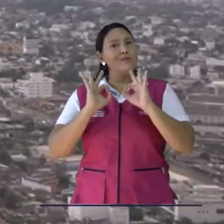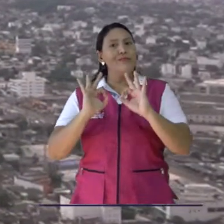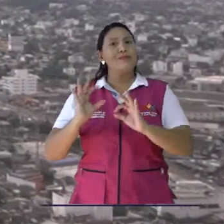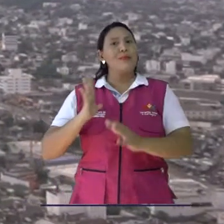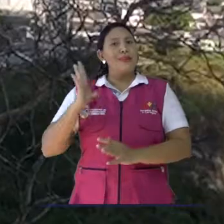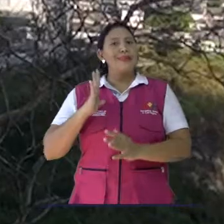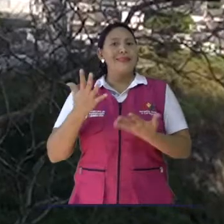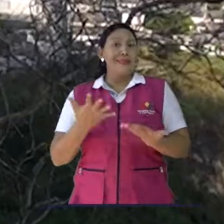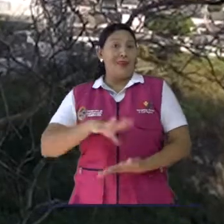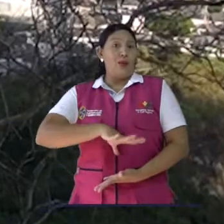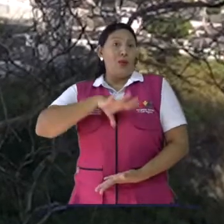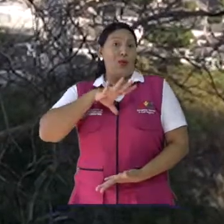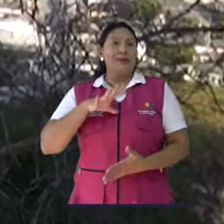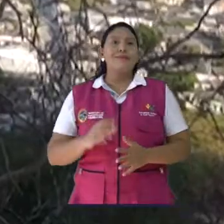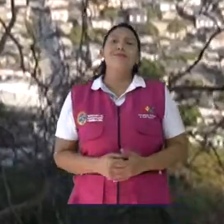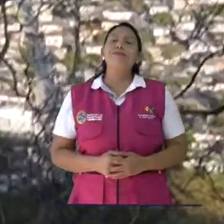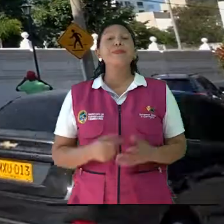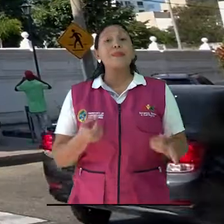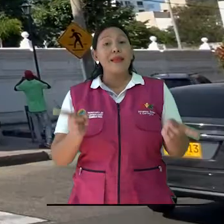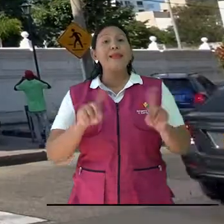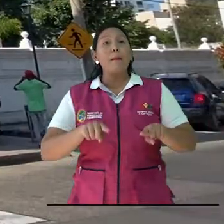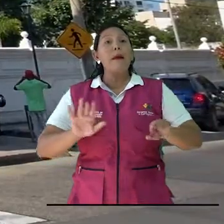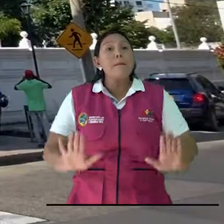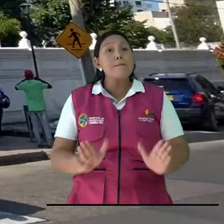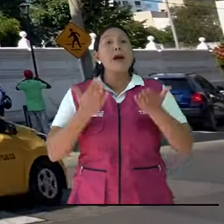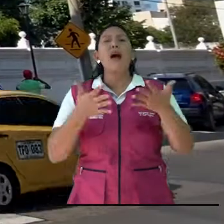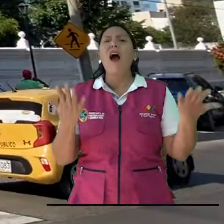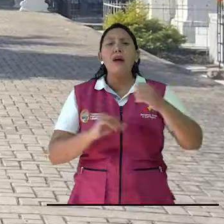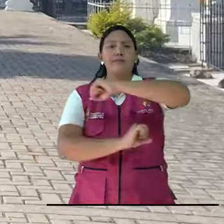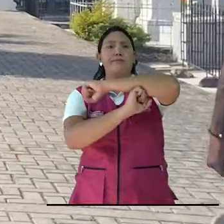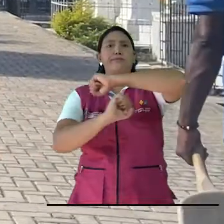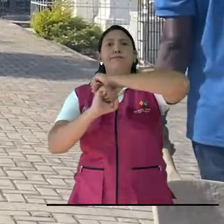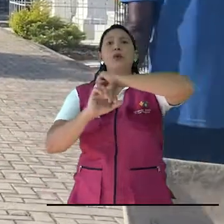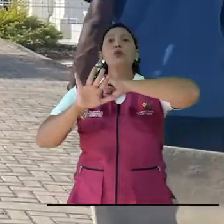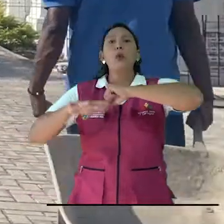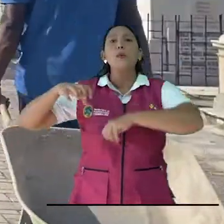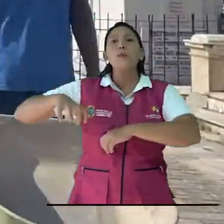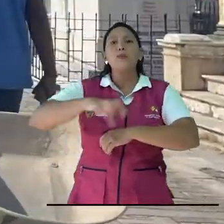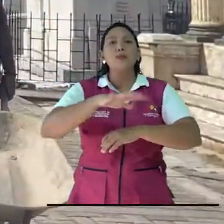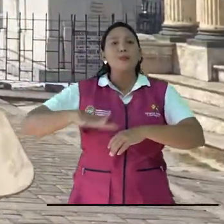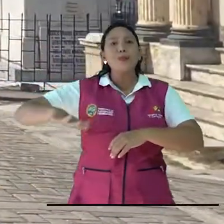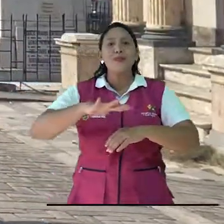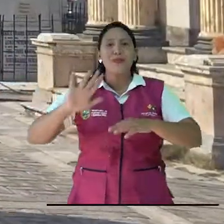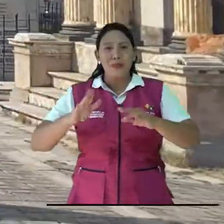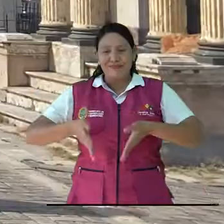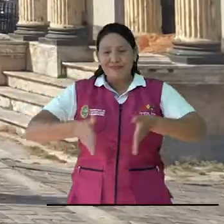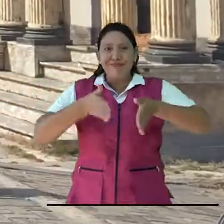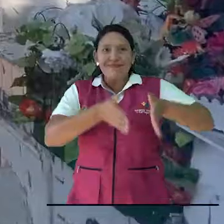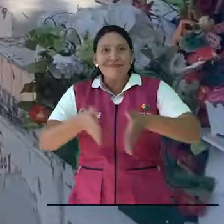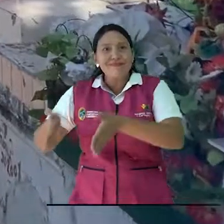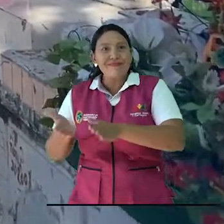sin duda alguna necesitamos y nos encantará. También mejoramos la infraestructura y zonas generales de los